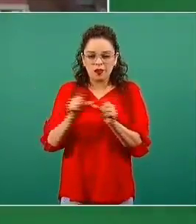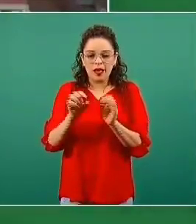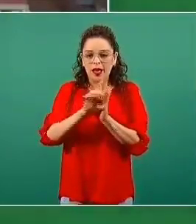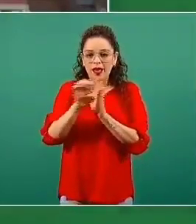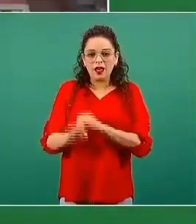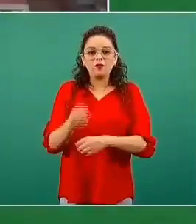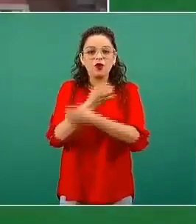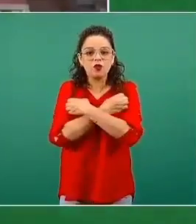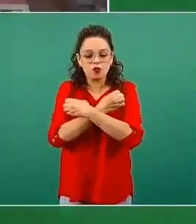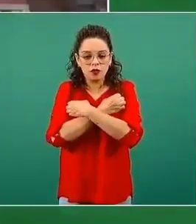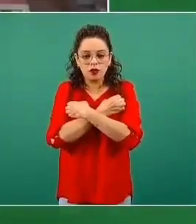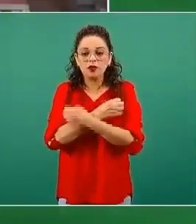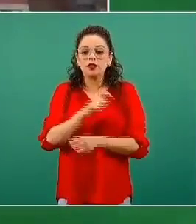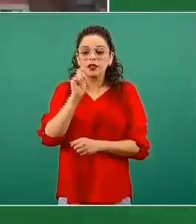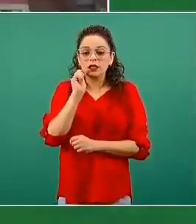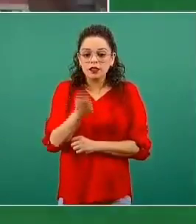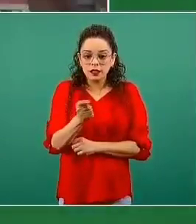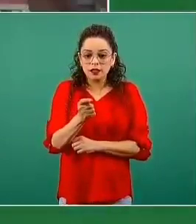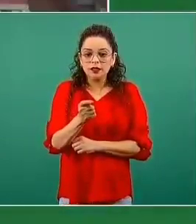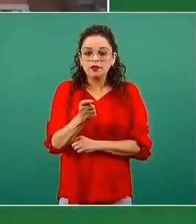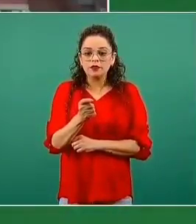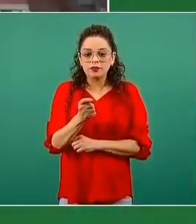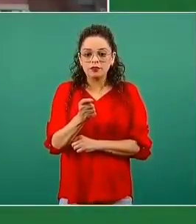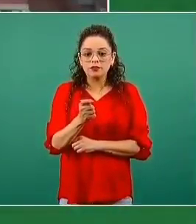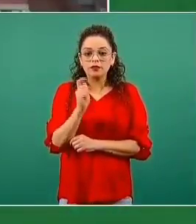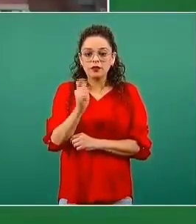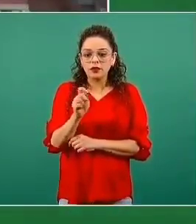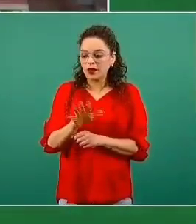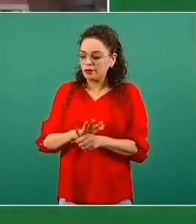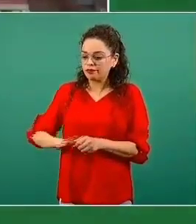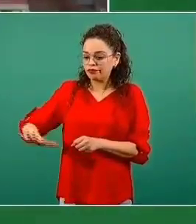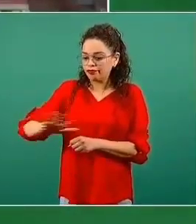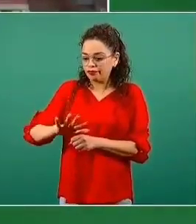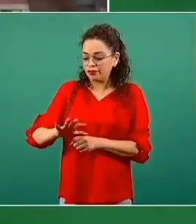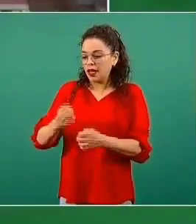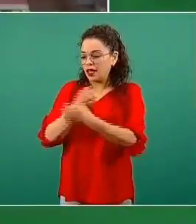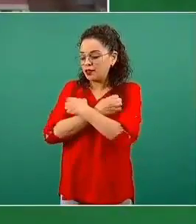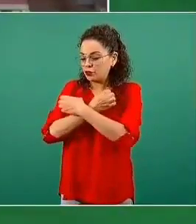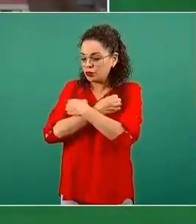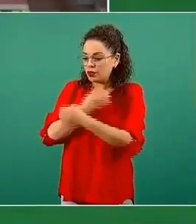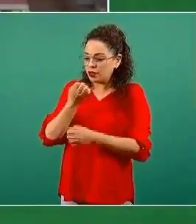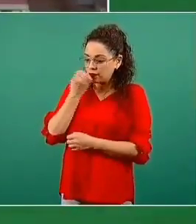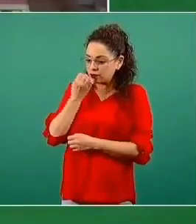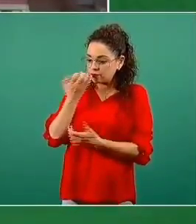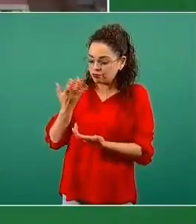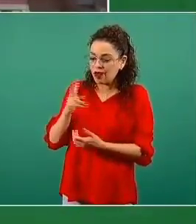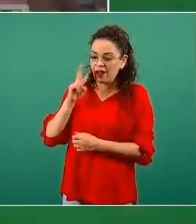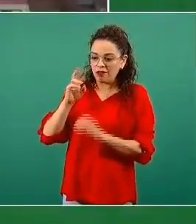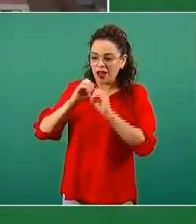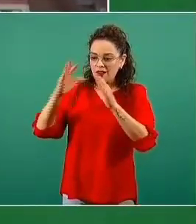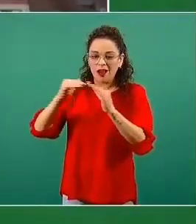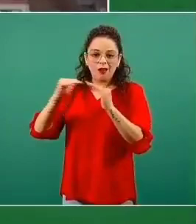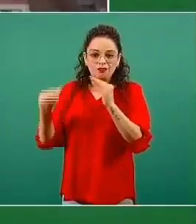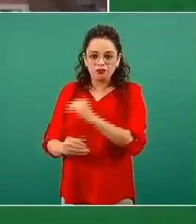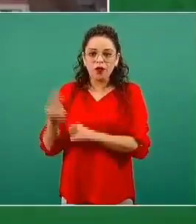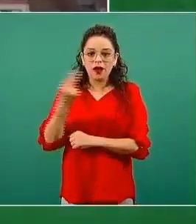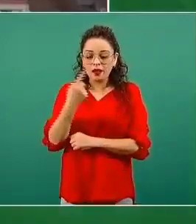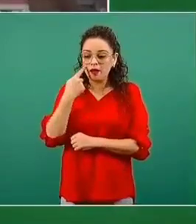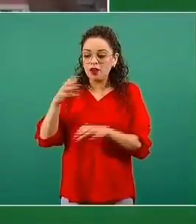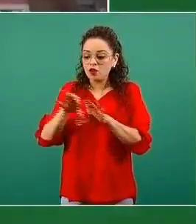hay diferencias en el impacto de la pandemia sobre la población escolar y pues ya podríamos estar planeando cómo atender dentro de